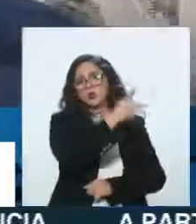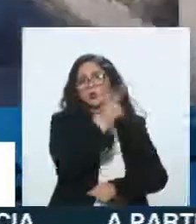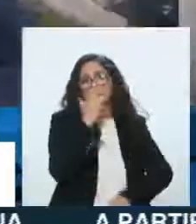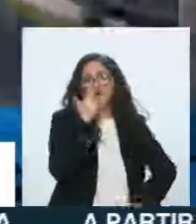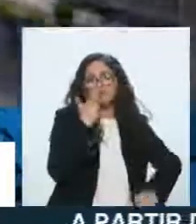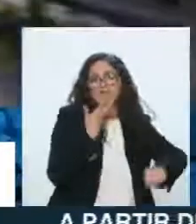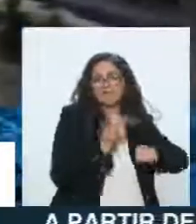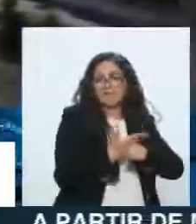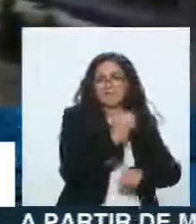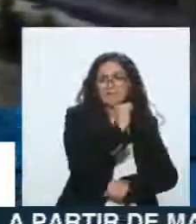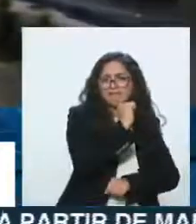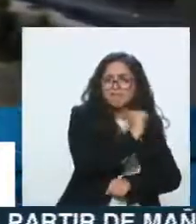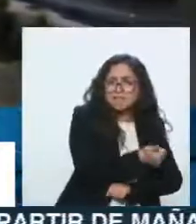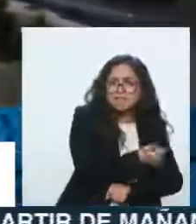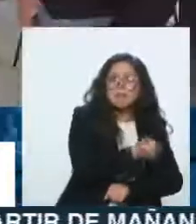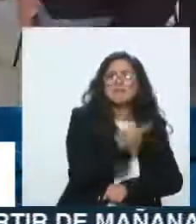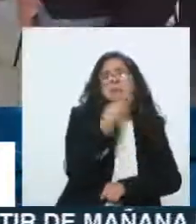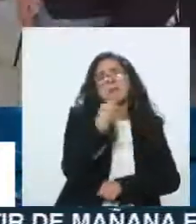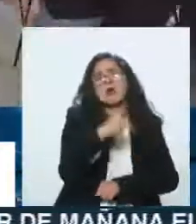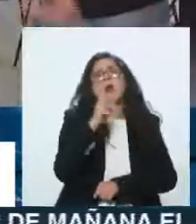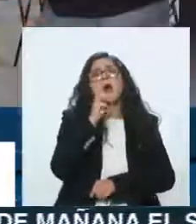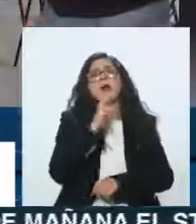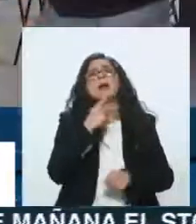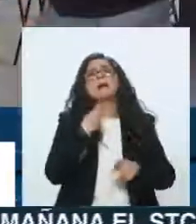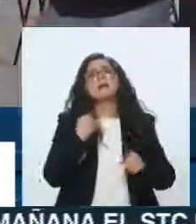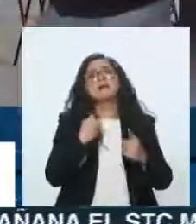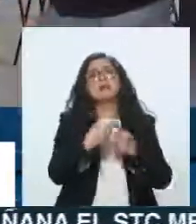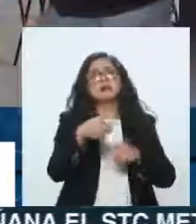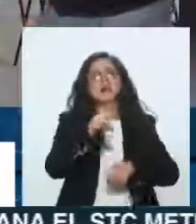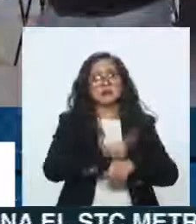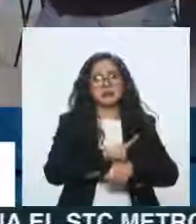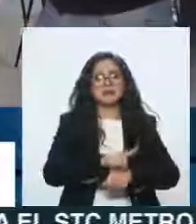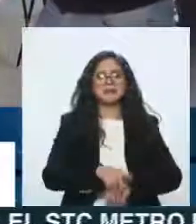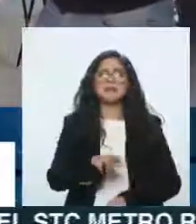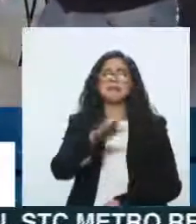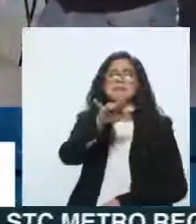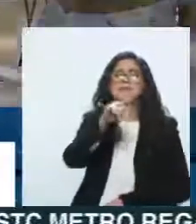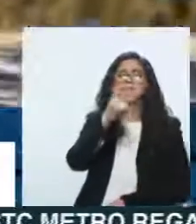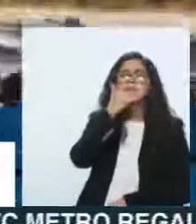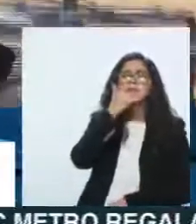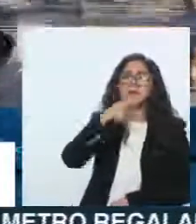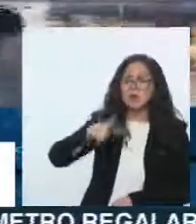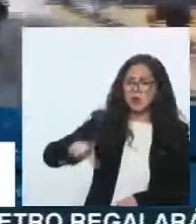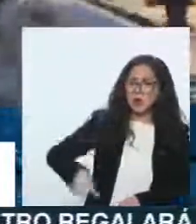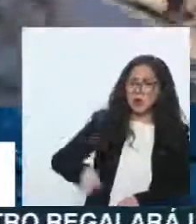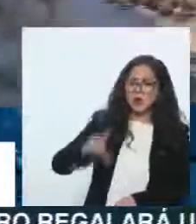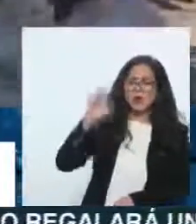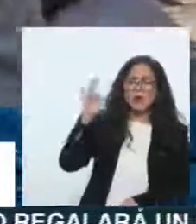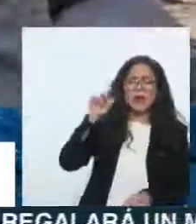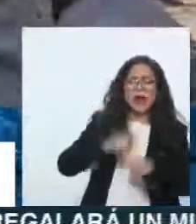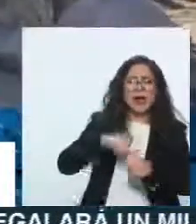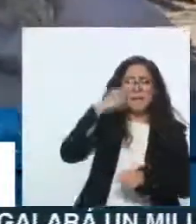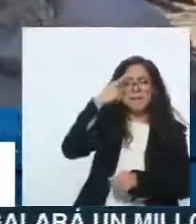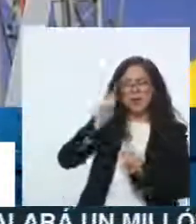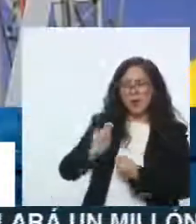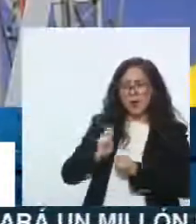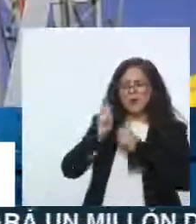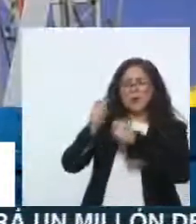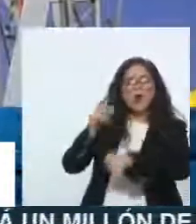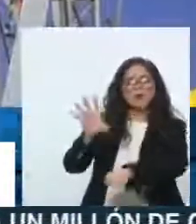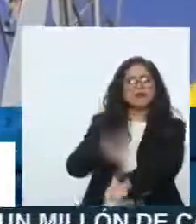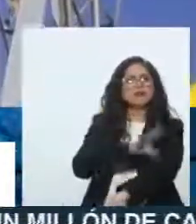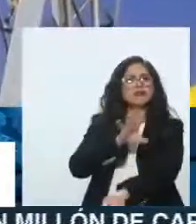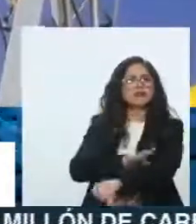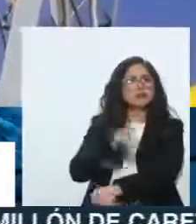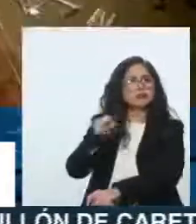¿no? ¿Y cuál piensas tú que sea el reto del gobierno federal para garantizar la autonomía energética de nuestro país y